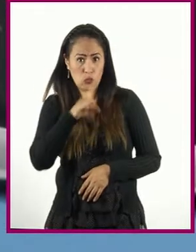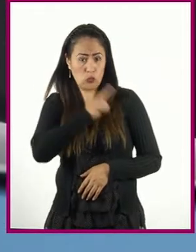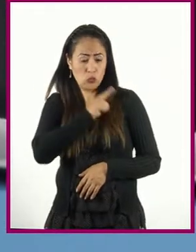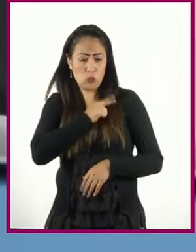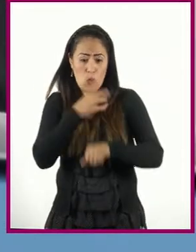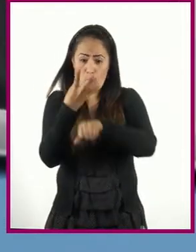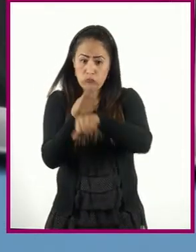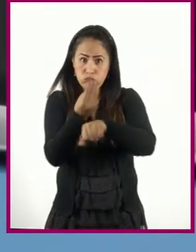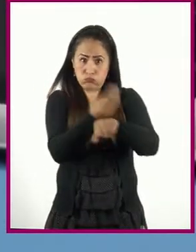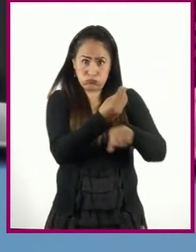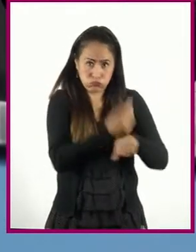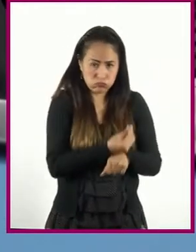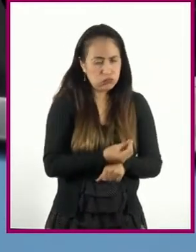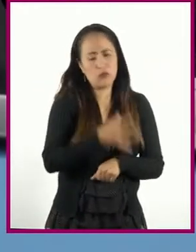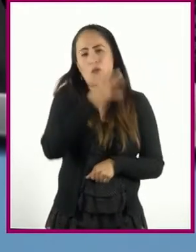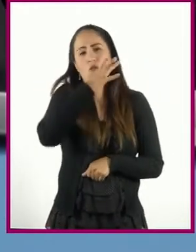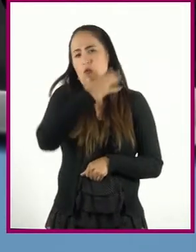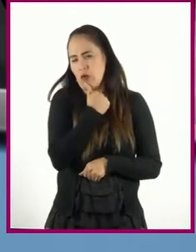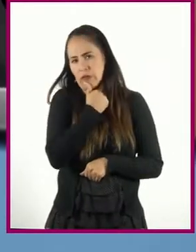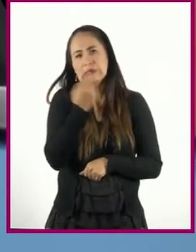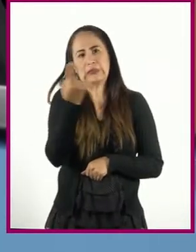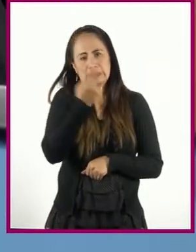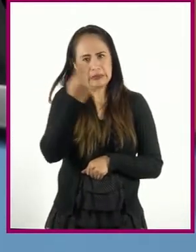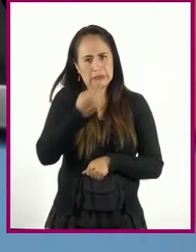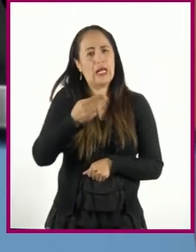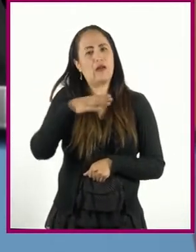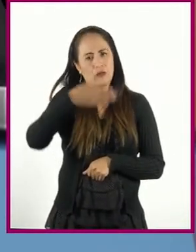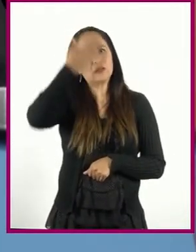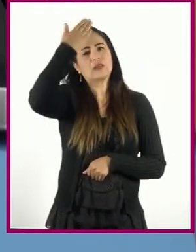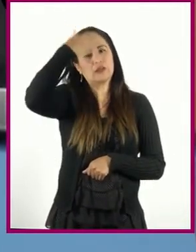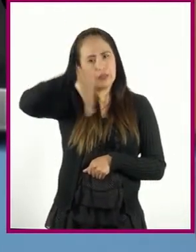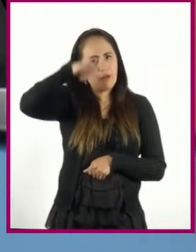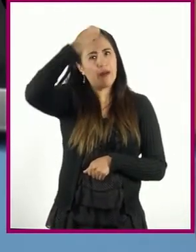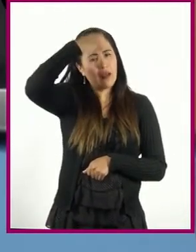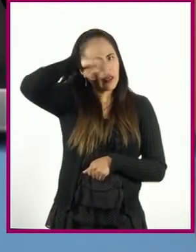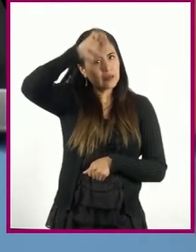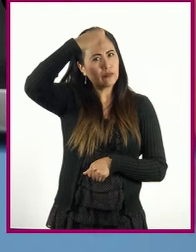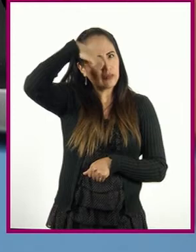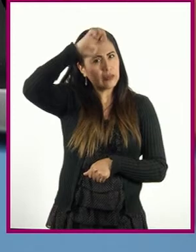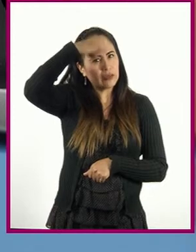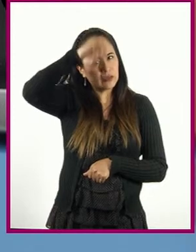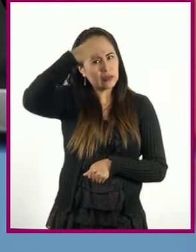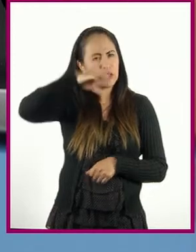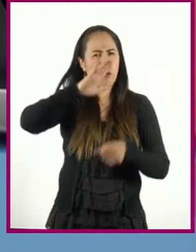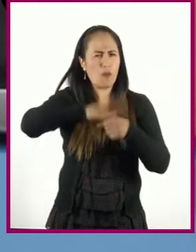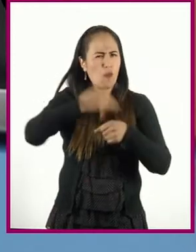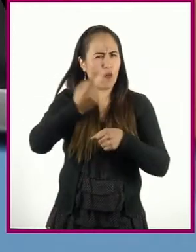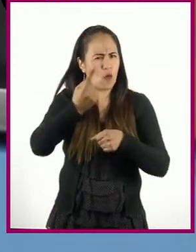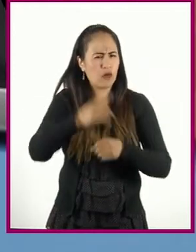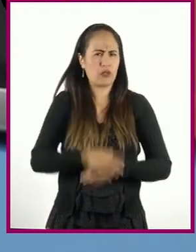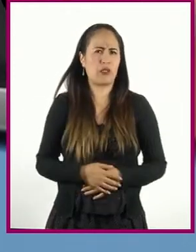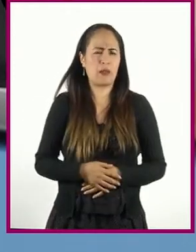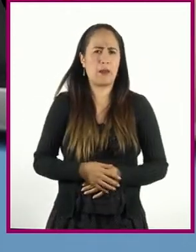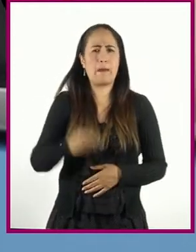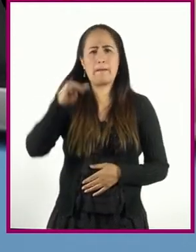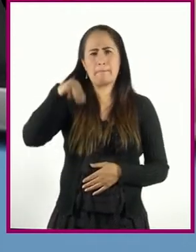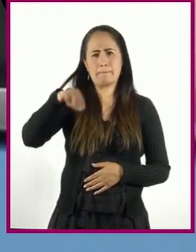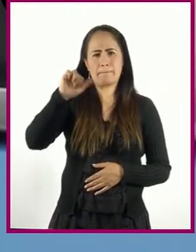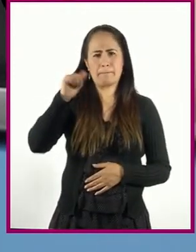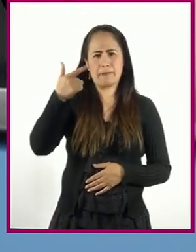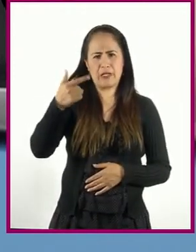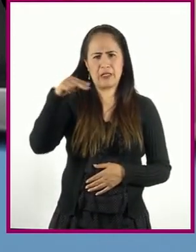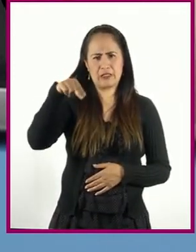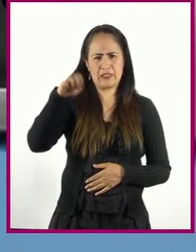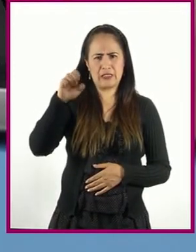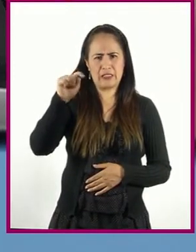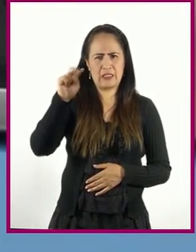microondas a menos que tengamos conocimientos técnicos adecuados. Esto se debe principalmente a que el magnetrón contiene